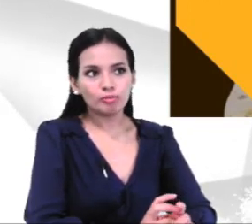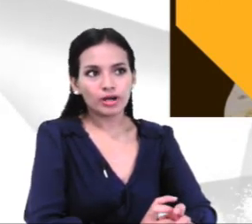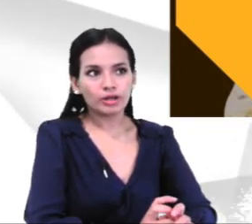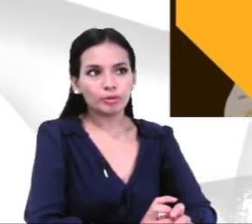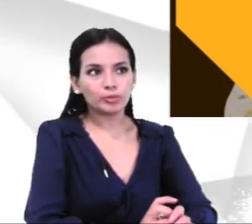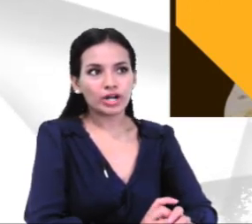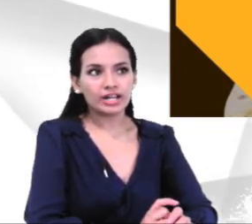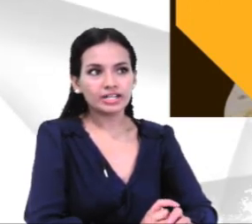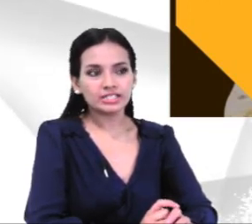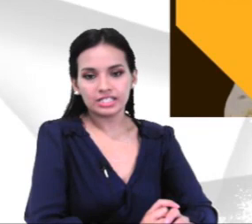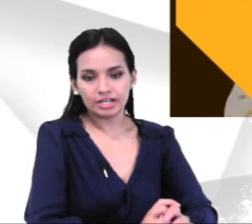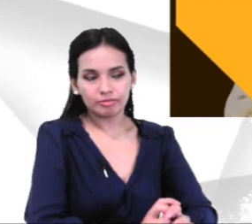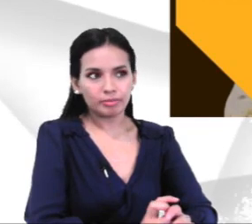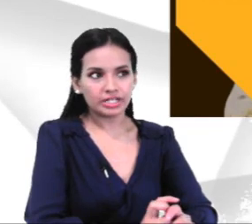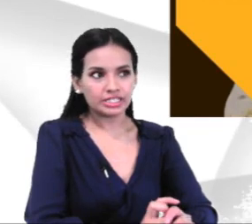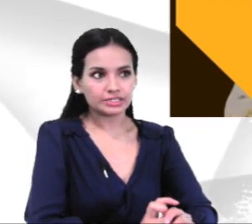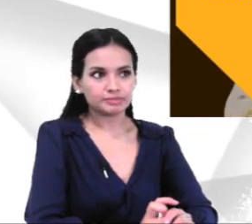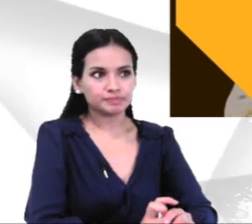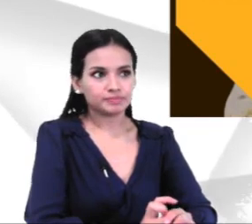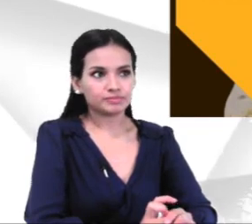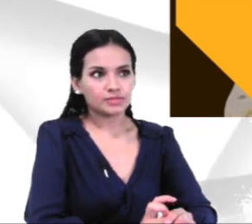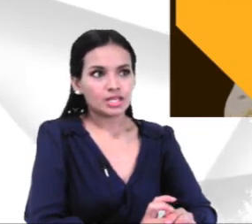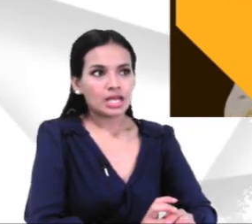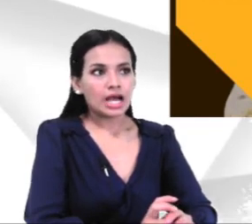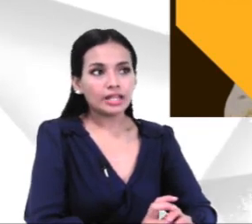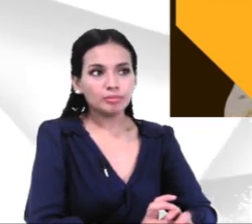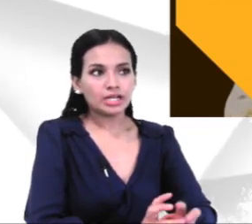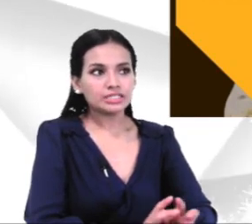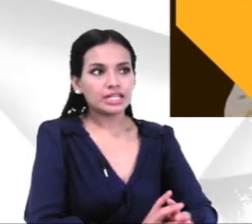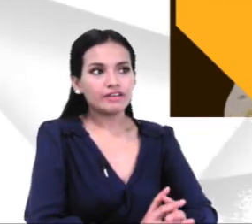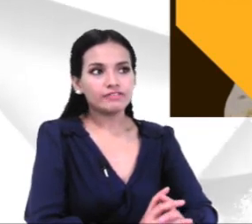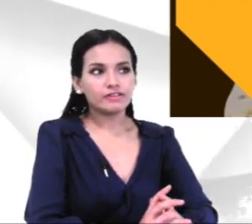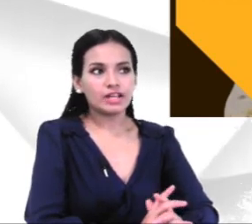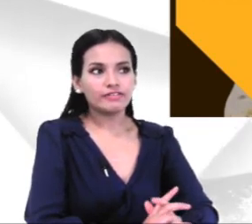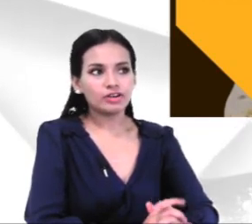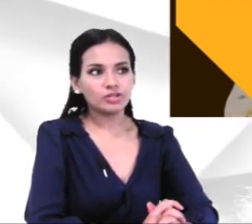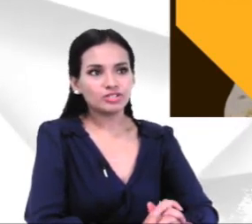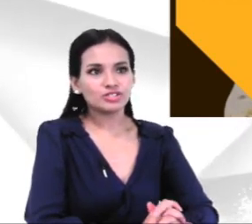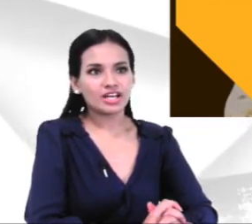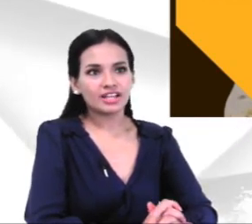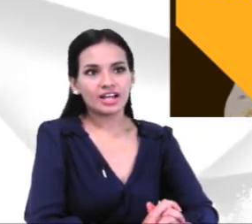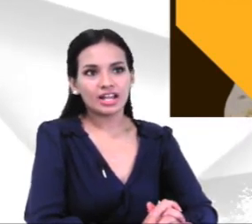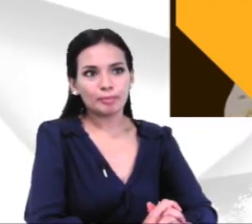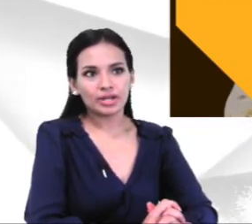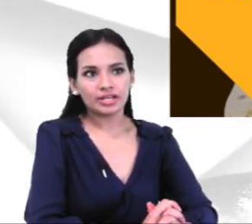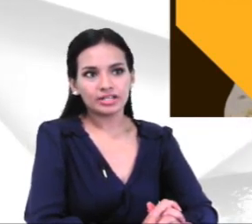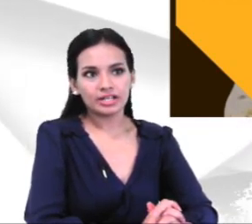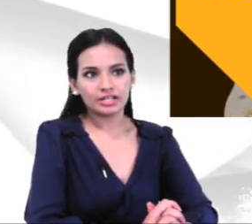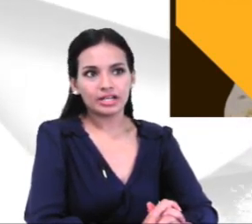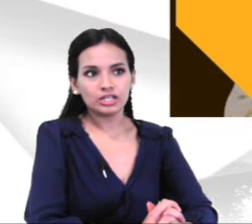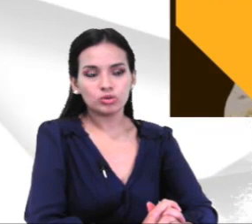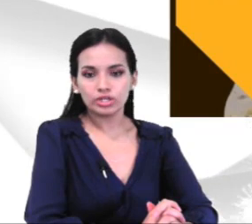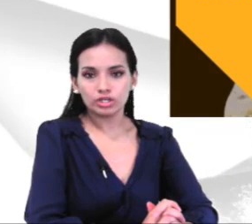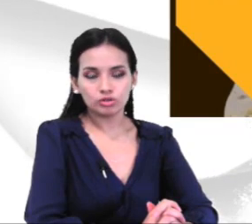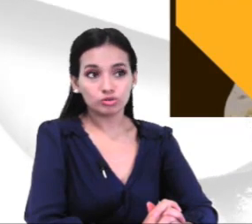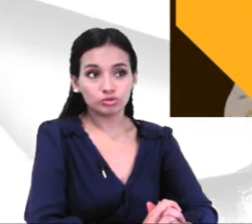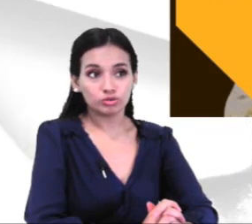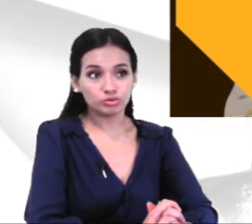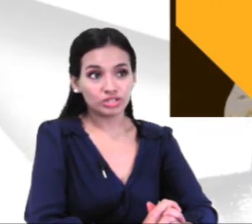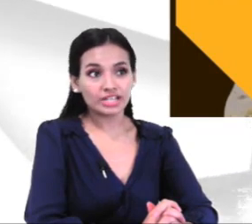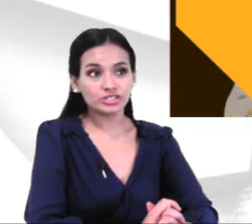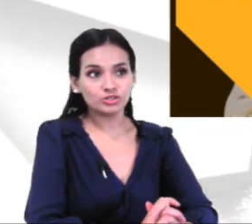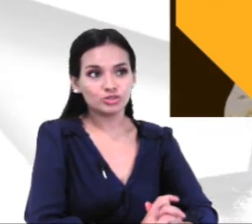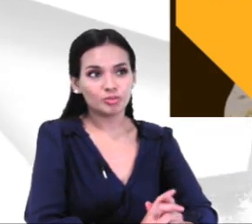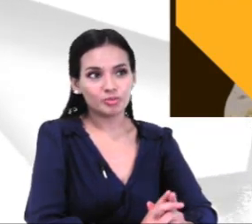formado por algas y hierbas marinas además la la fauna asociada a las playas de arena incluyen